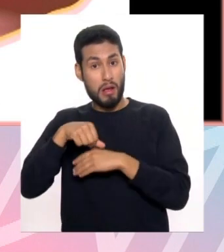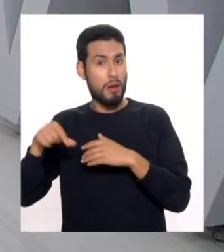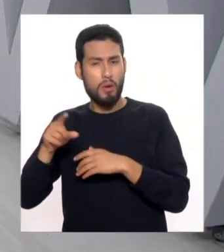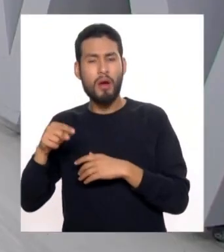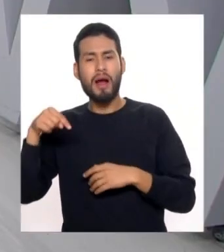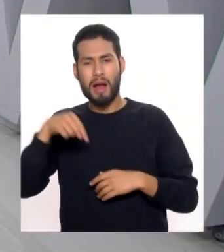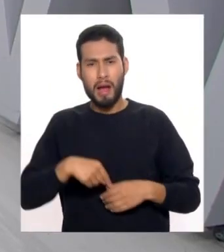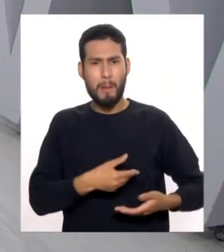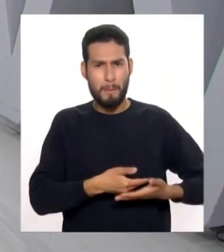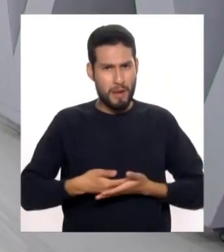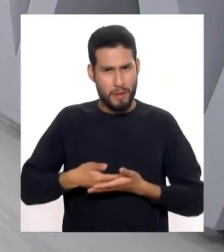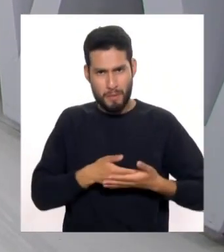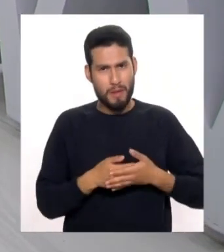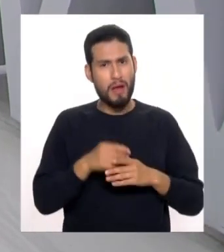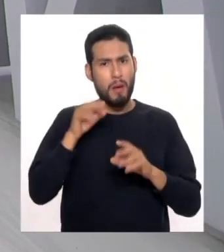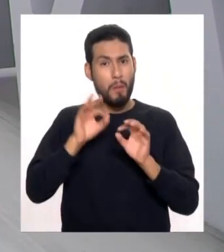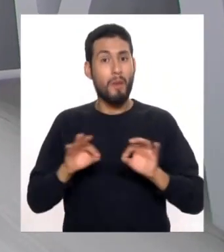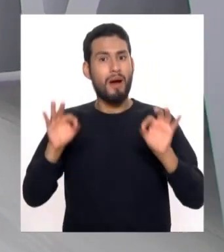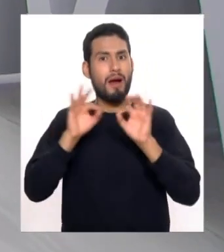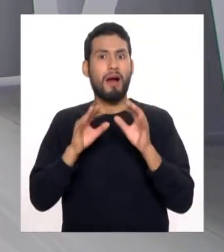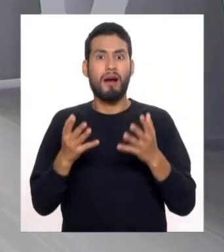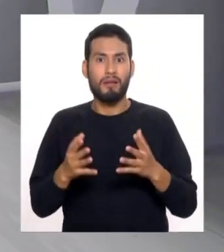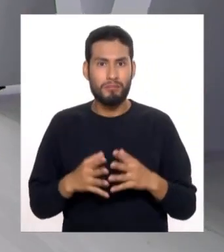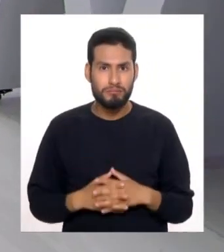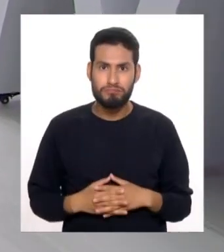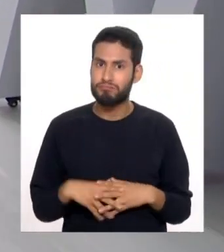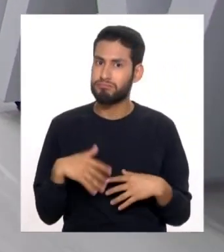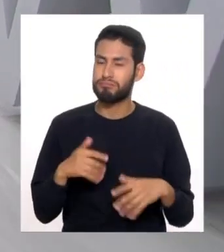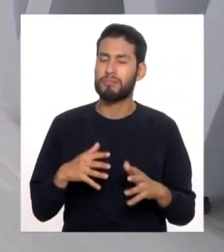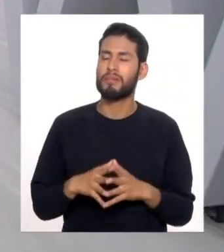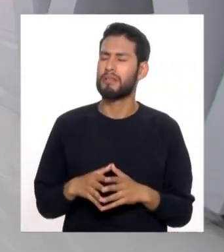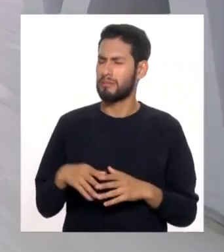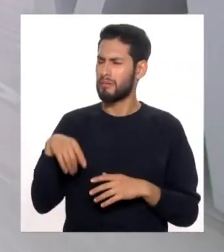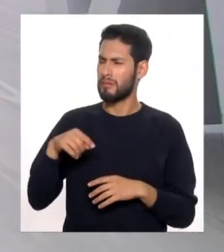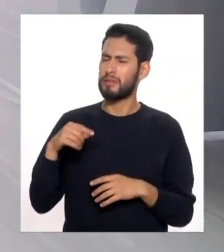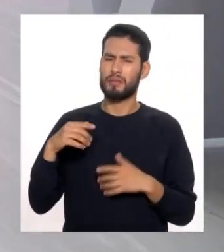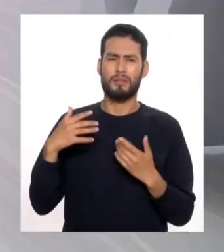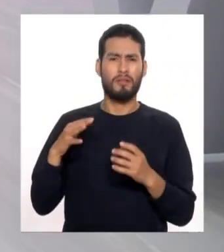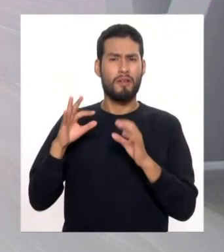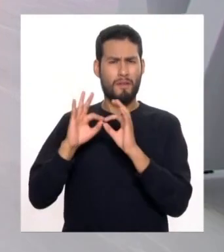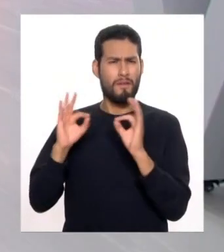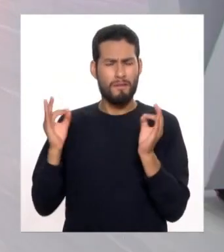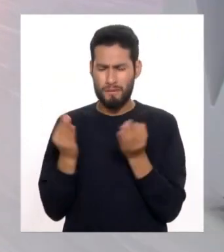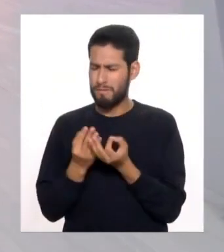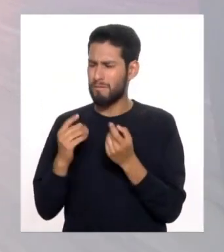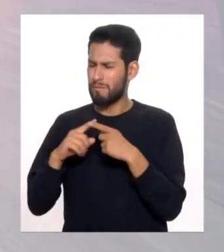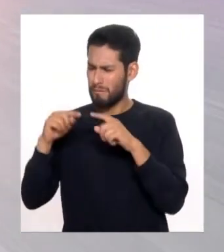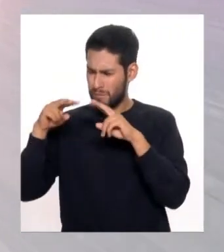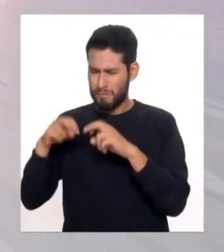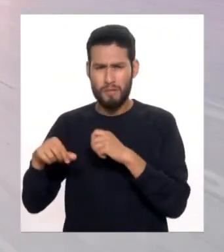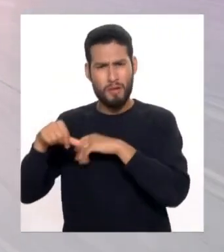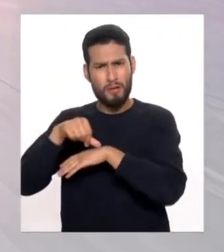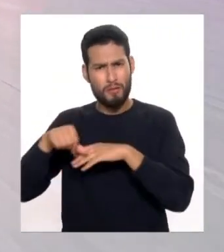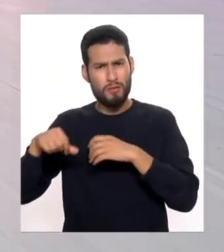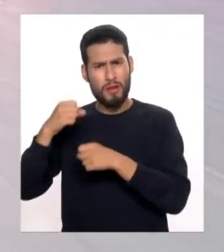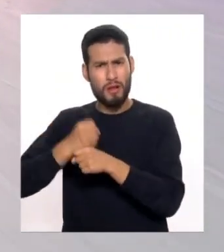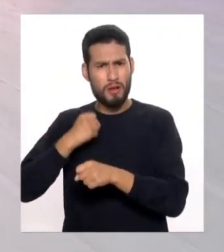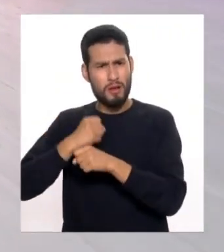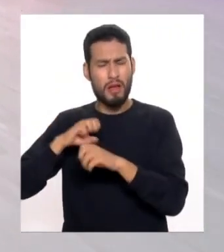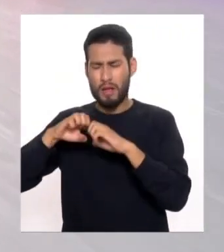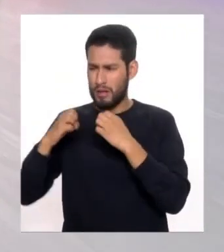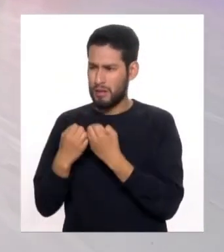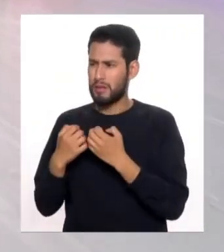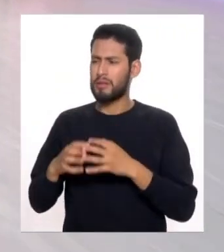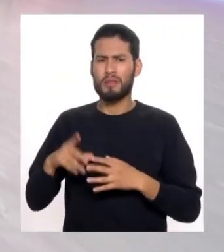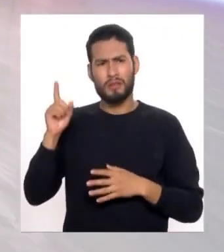decisiones realmente difíciles. Yo creo que aquí hay un drama familiar, técnico, operativo, un trabajo en equipo que le dice,